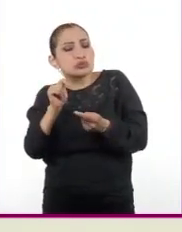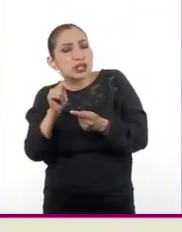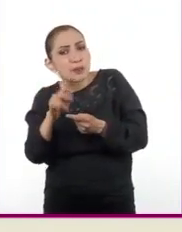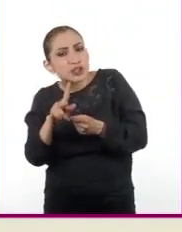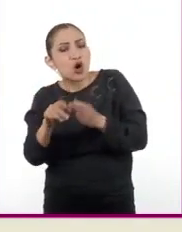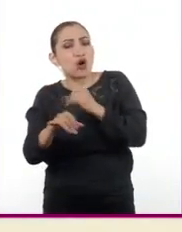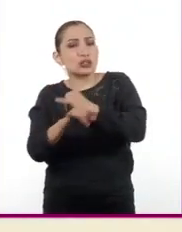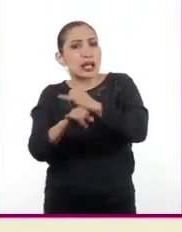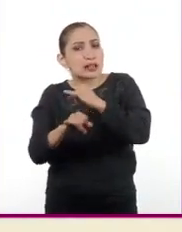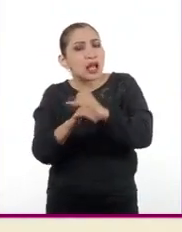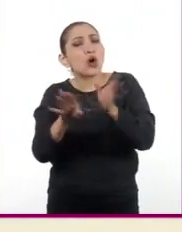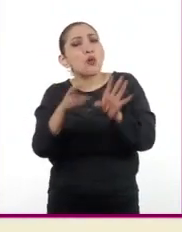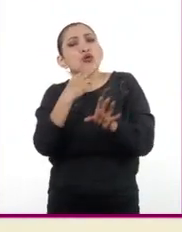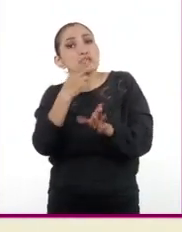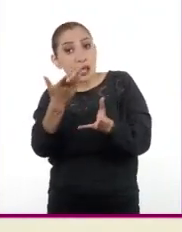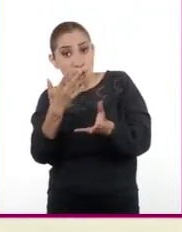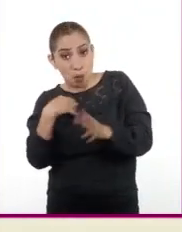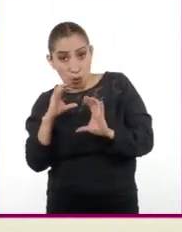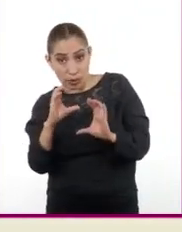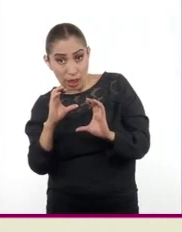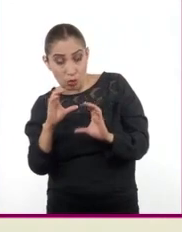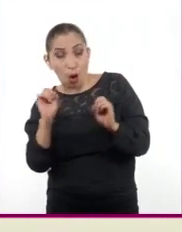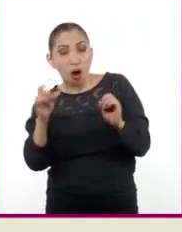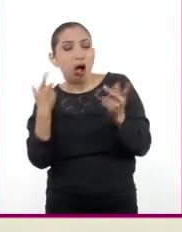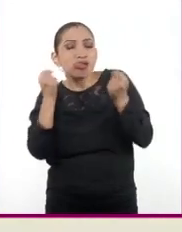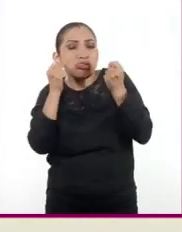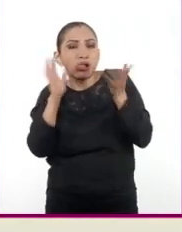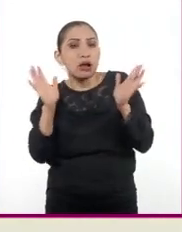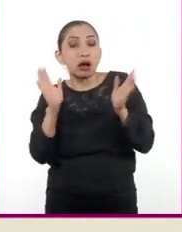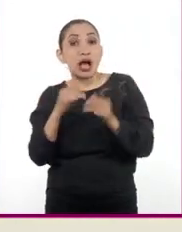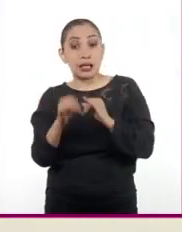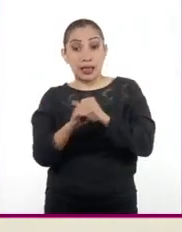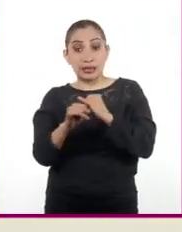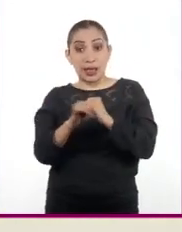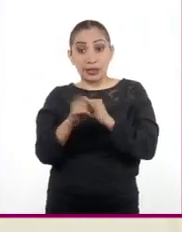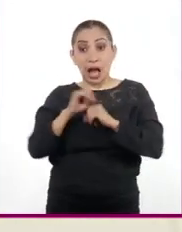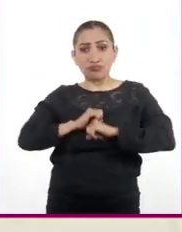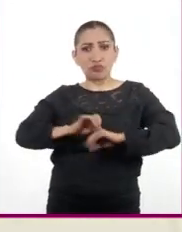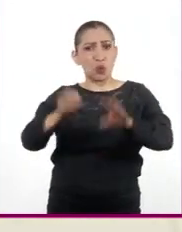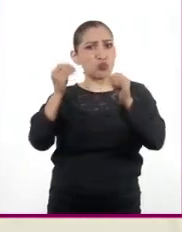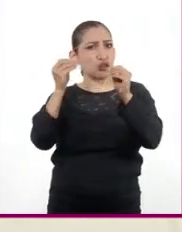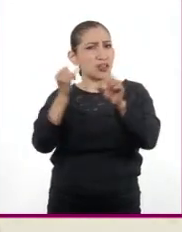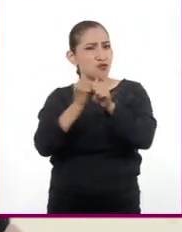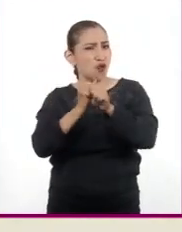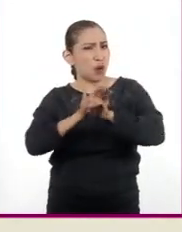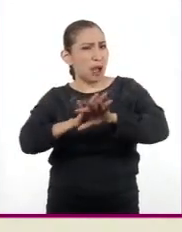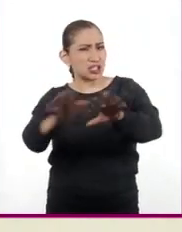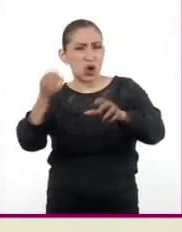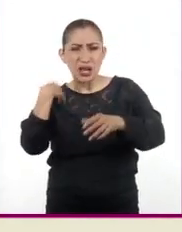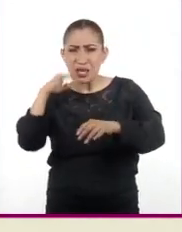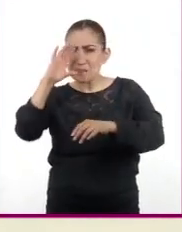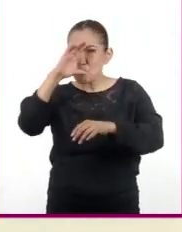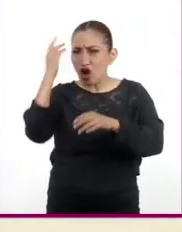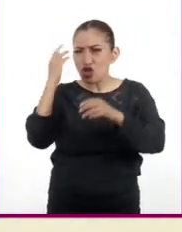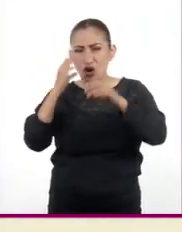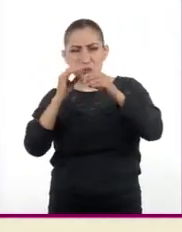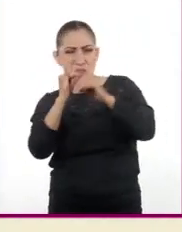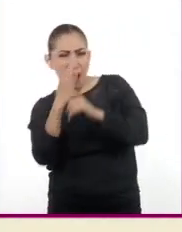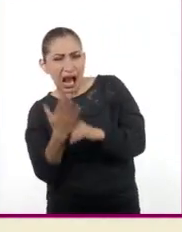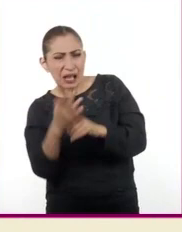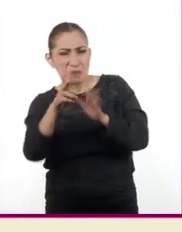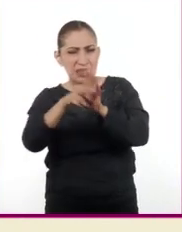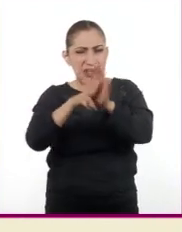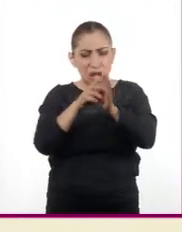comunicación en sus casas. En los medios de comunicación y las redes sociales se difunden muchos datos e imágenes que muestran lo que